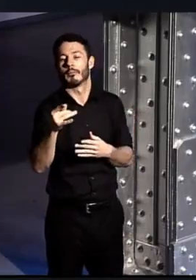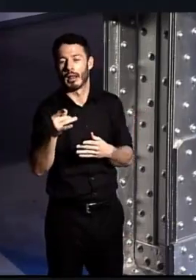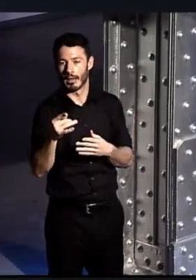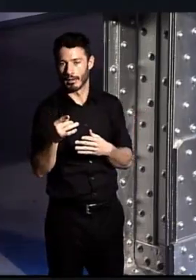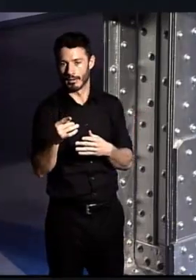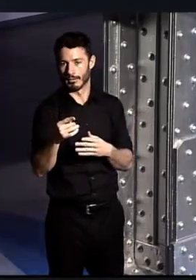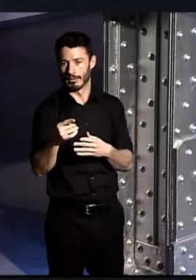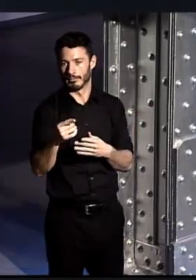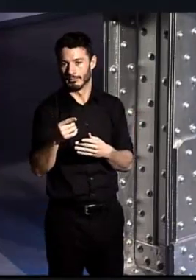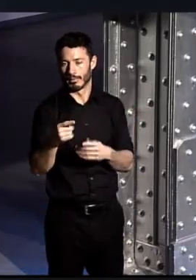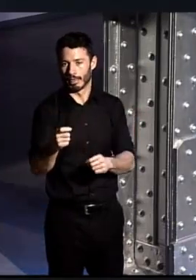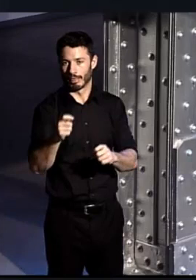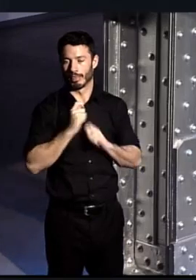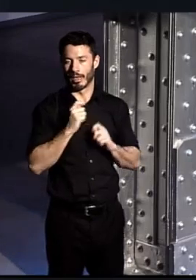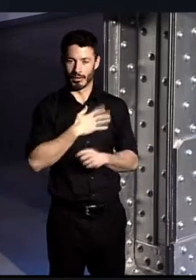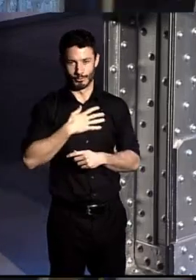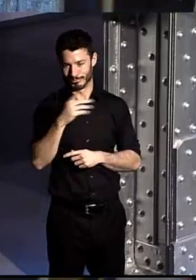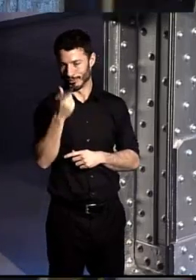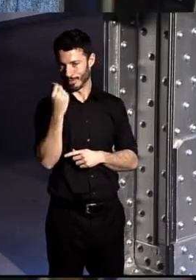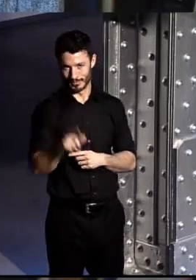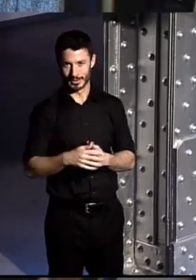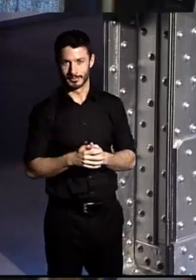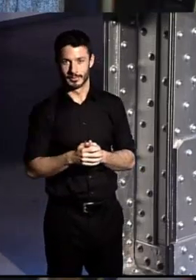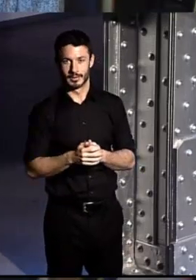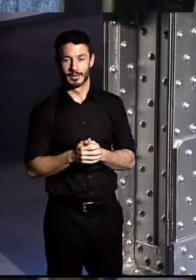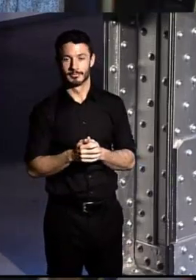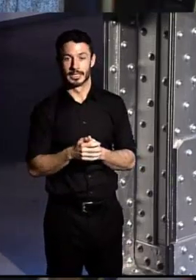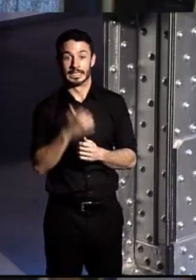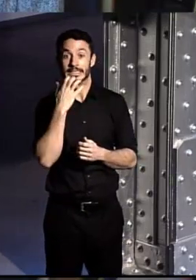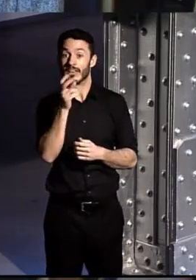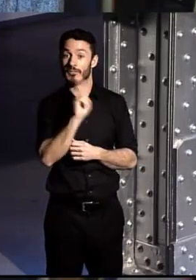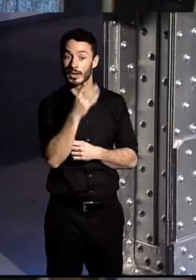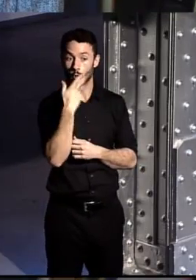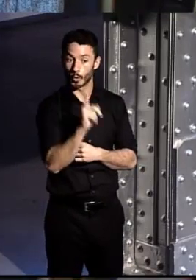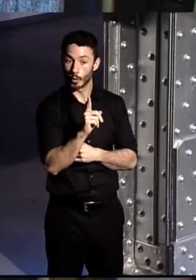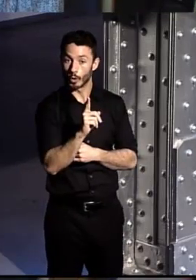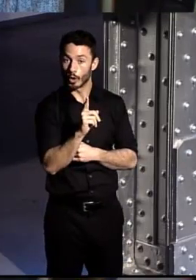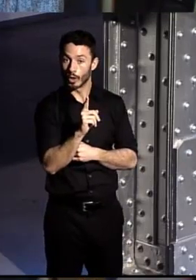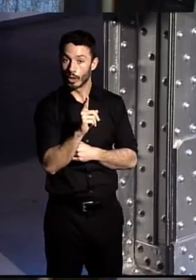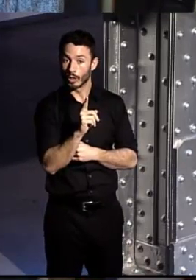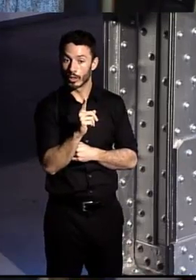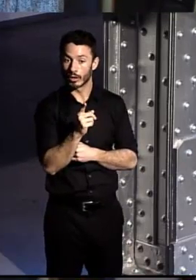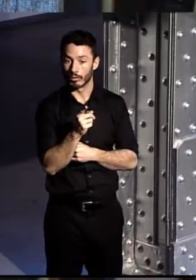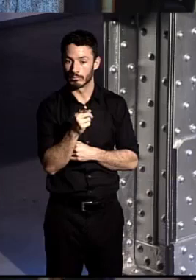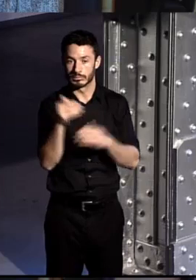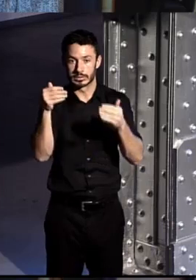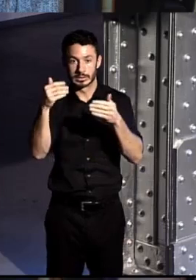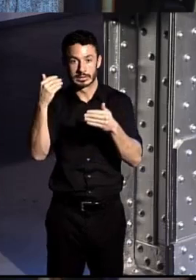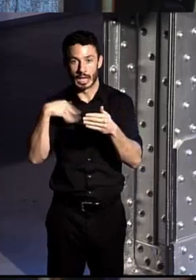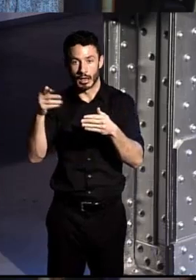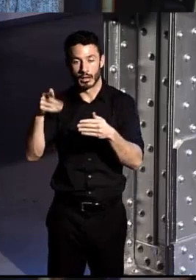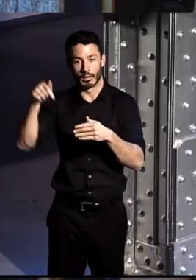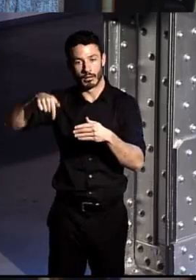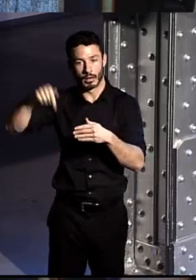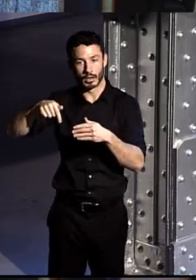pero sí, solamente si no conoces a Verne para nada, solo con ver la exposición que hay